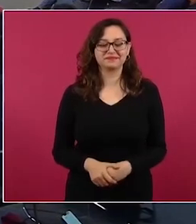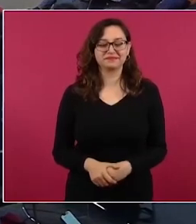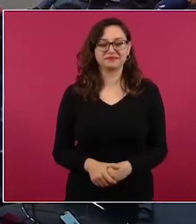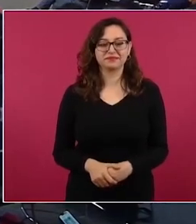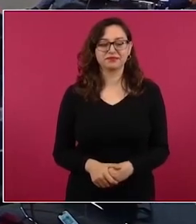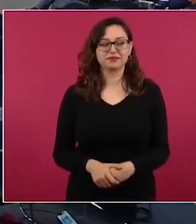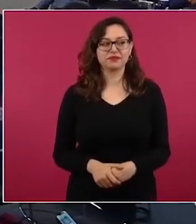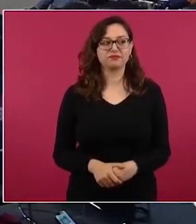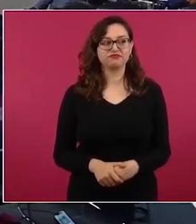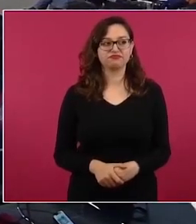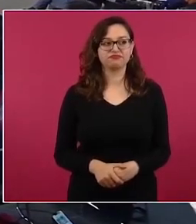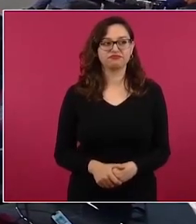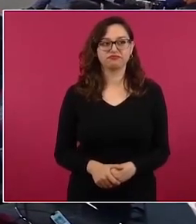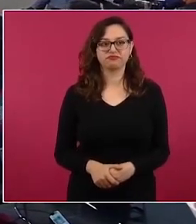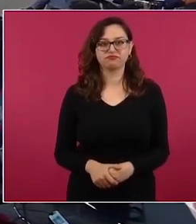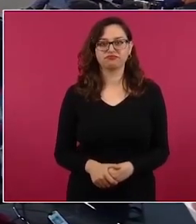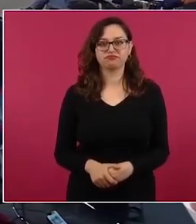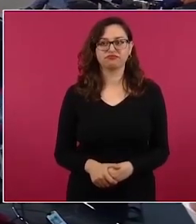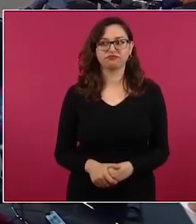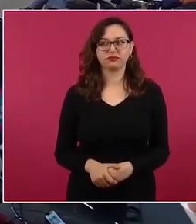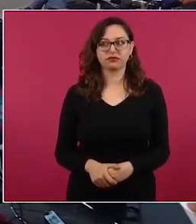son